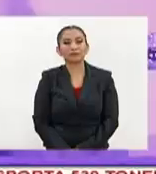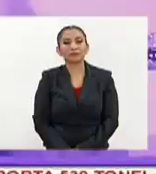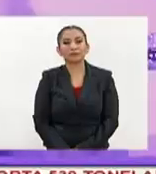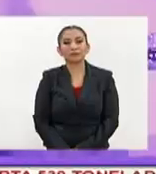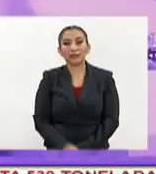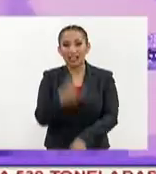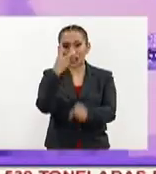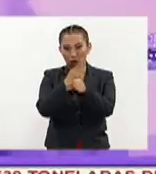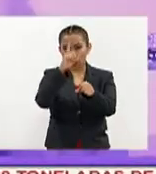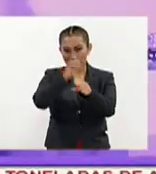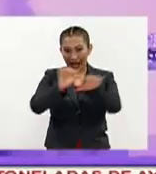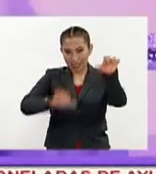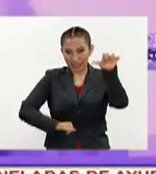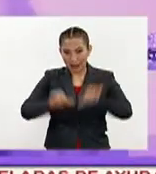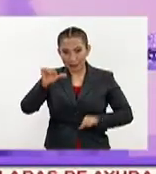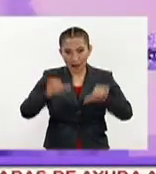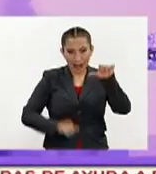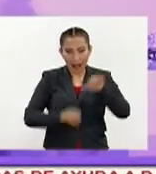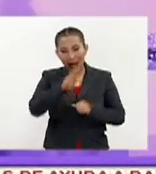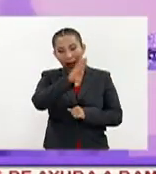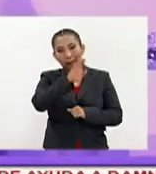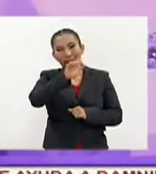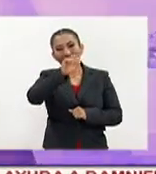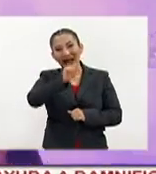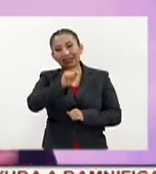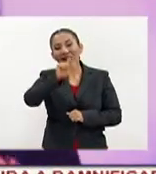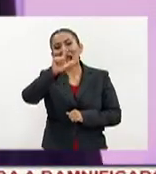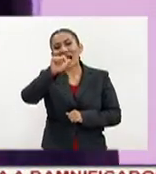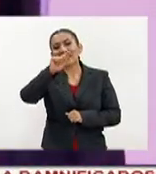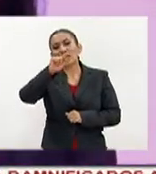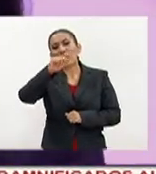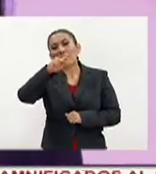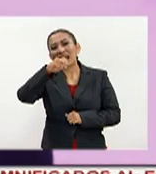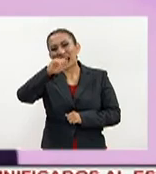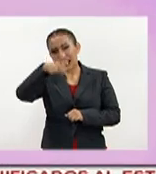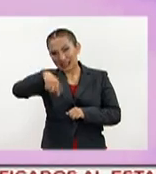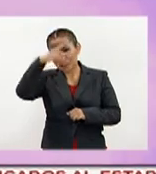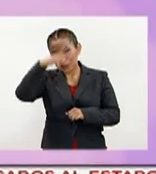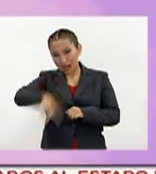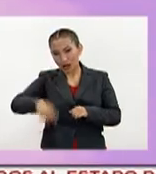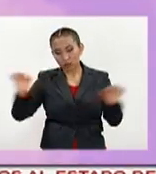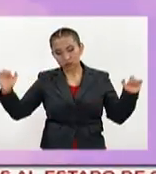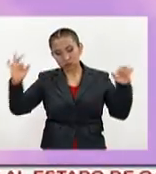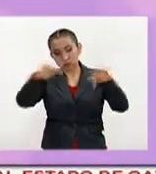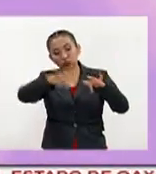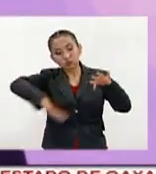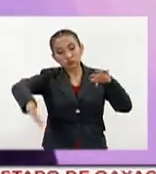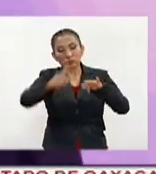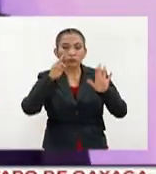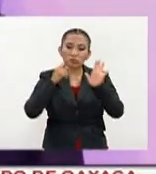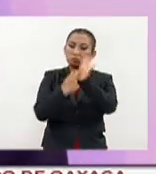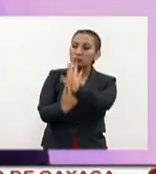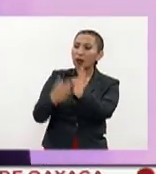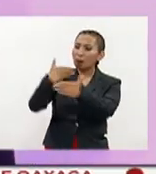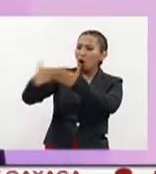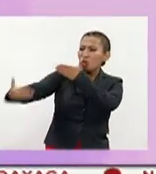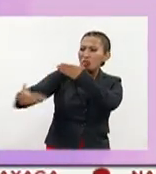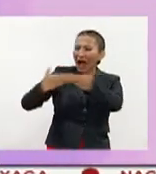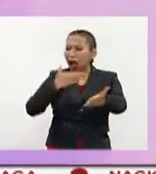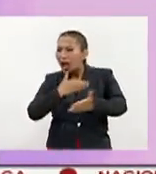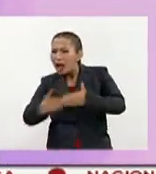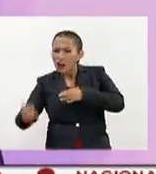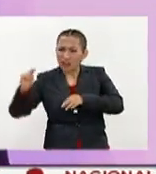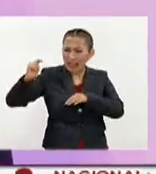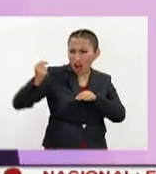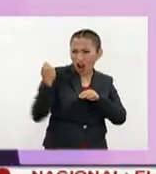Durante el segundo día de actividades de VET Latinoamérica en nuestro país, encuentro que presenta los avances más modernos y